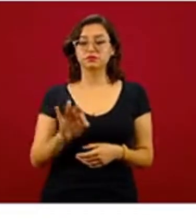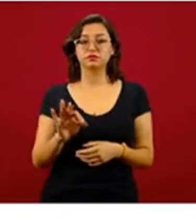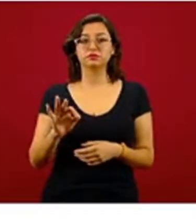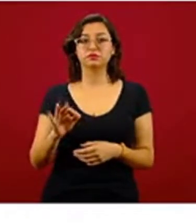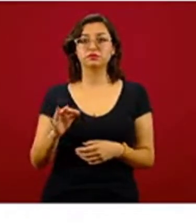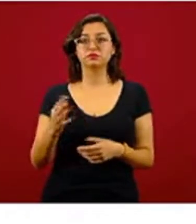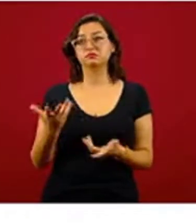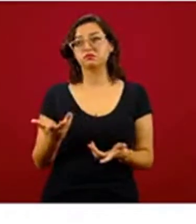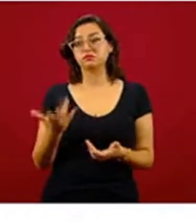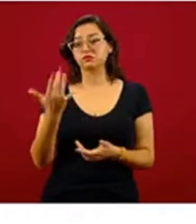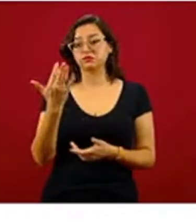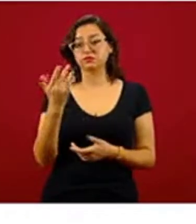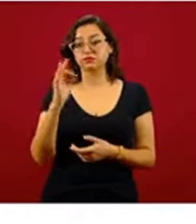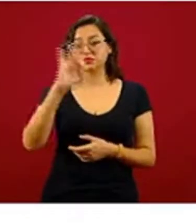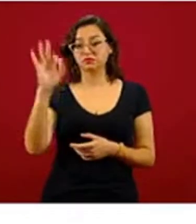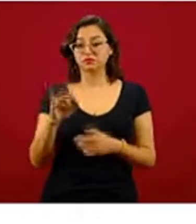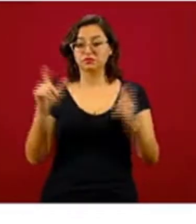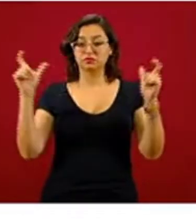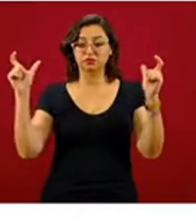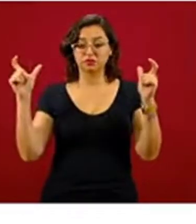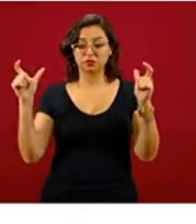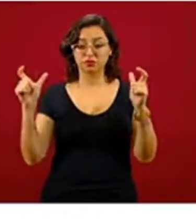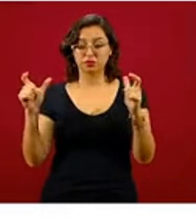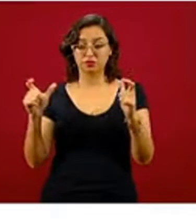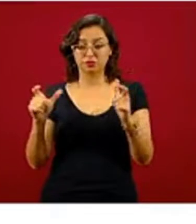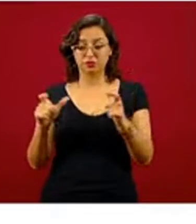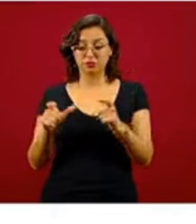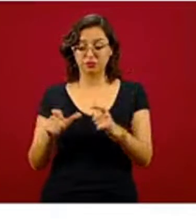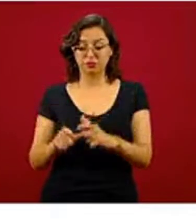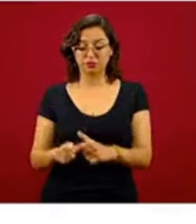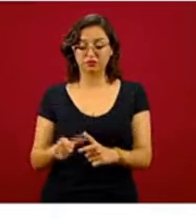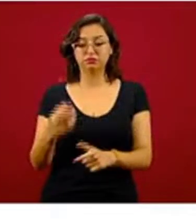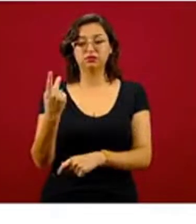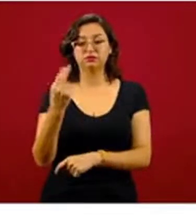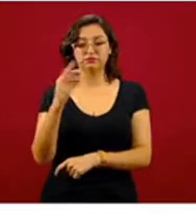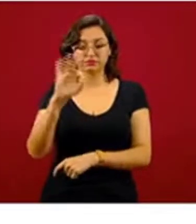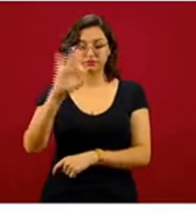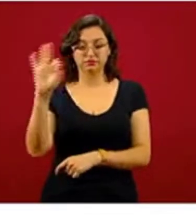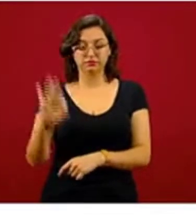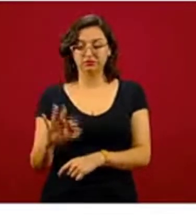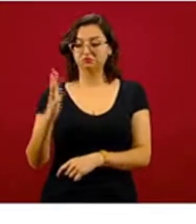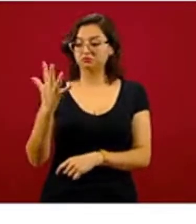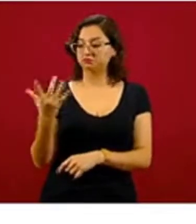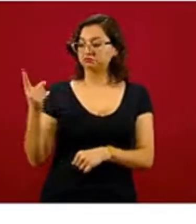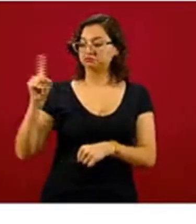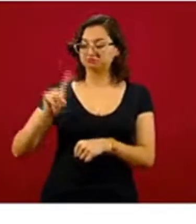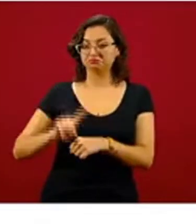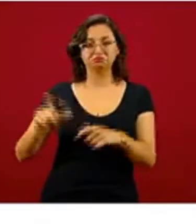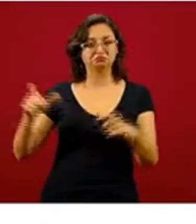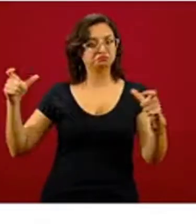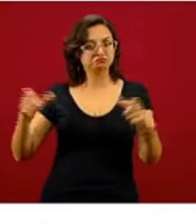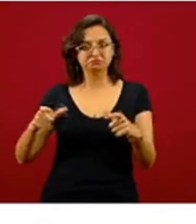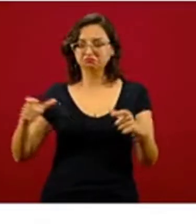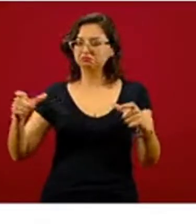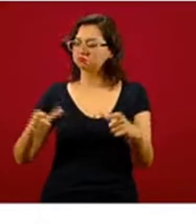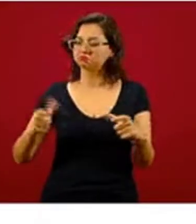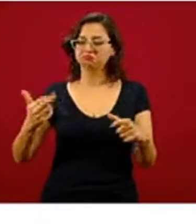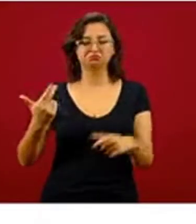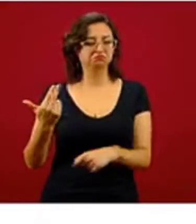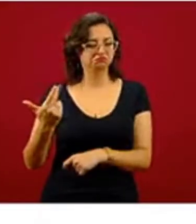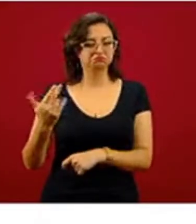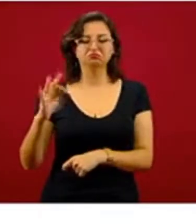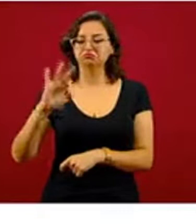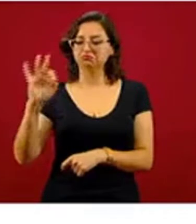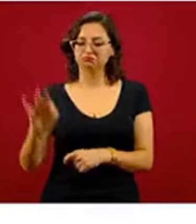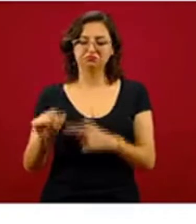en el 50% y ahora hasta el 25%, ya tenemos casi unos 5 días en donde se ha mantenido en esa proporción, es decir,